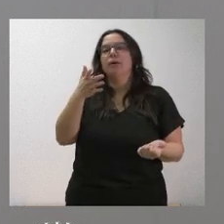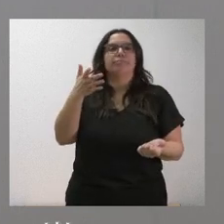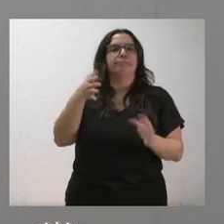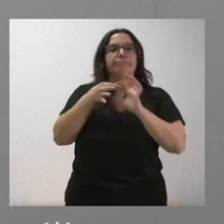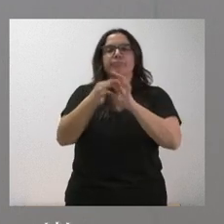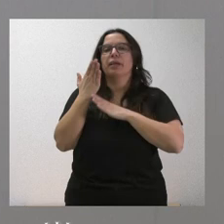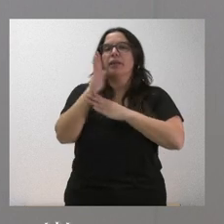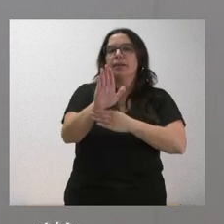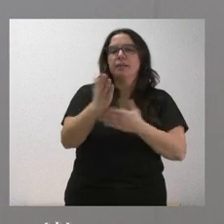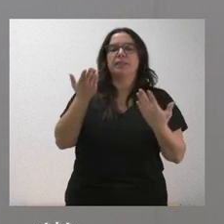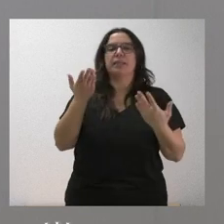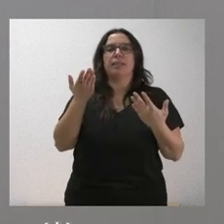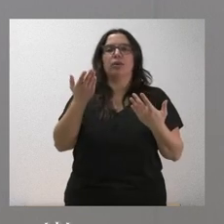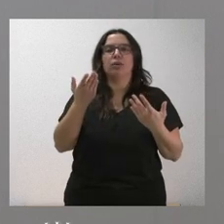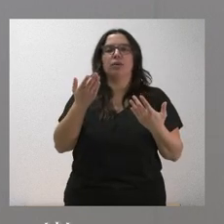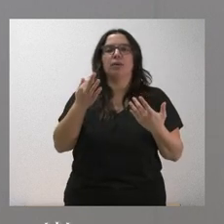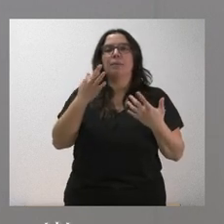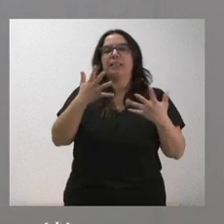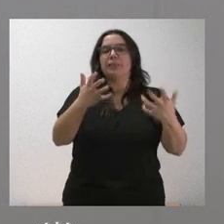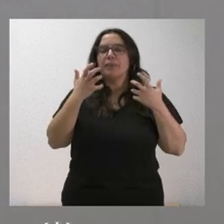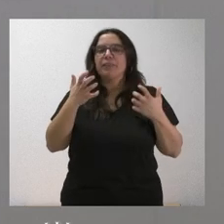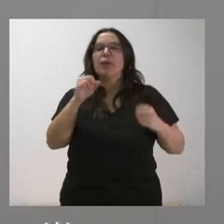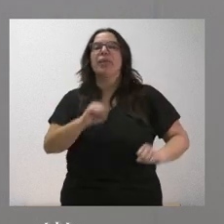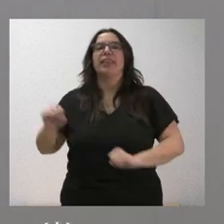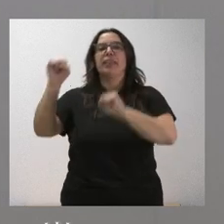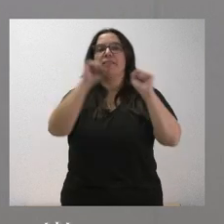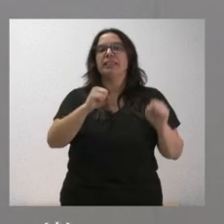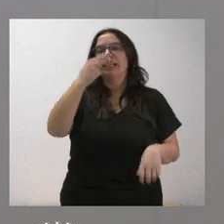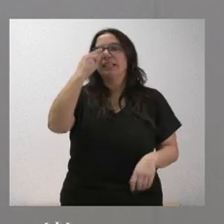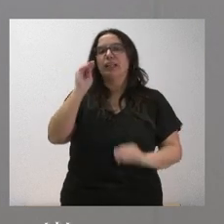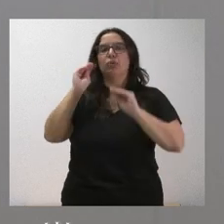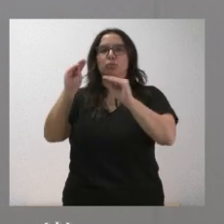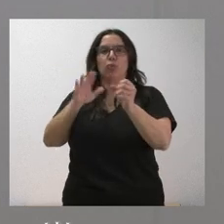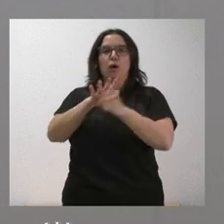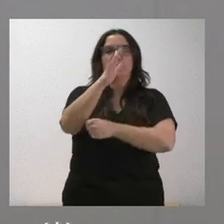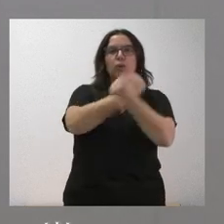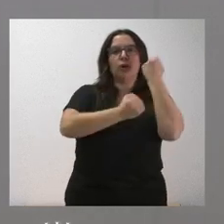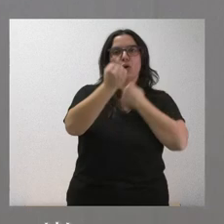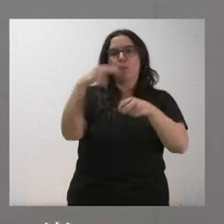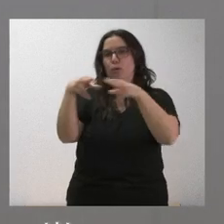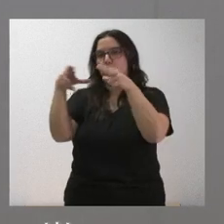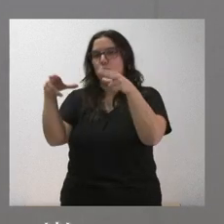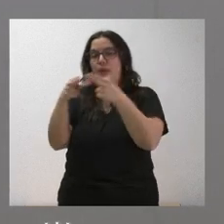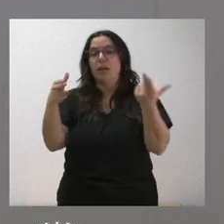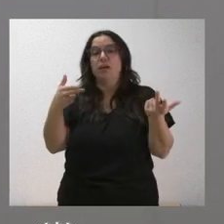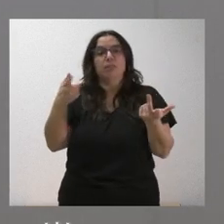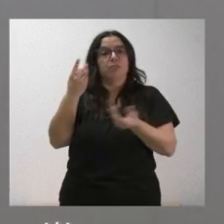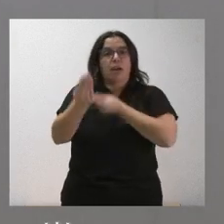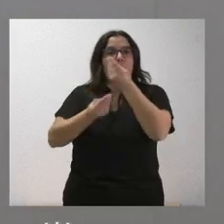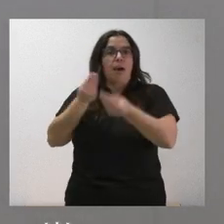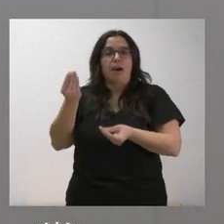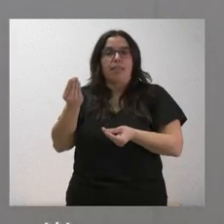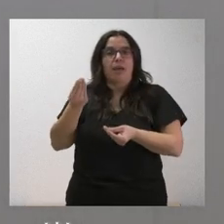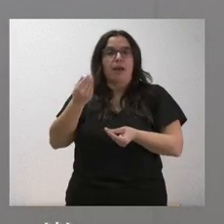representación y que el beneficiario enta en defensa de los intereses que le son propios en el ámbito económico y social y que desarrolla